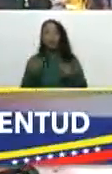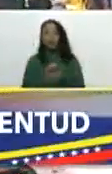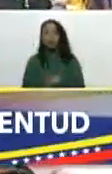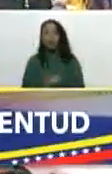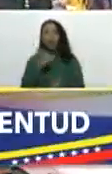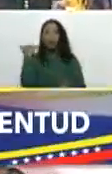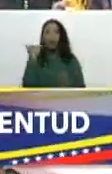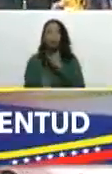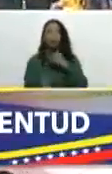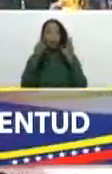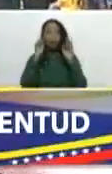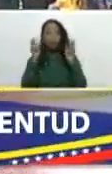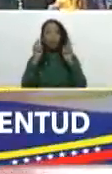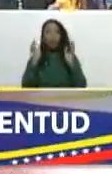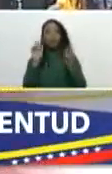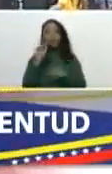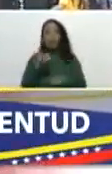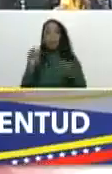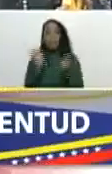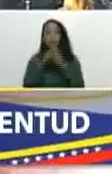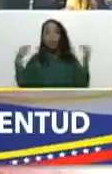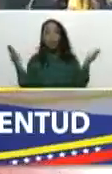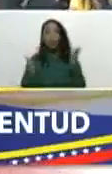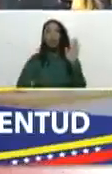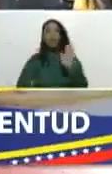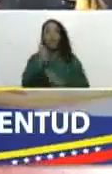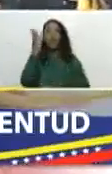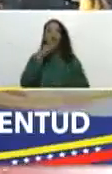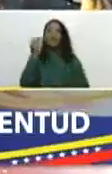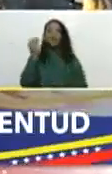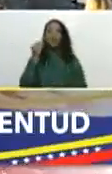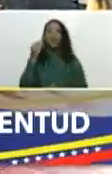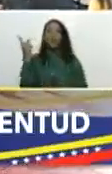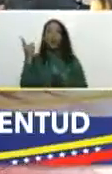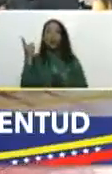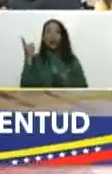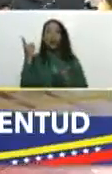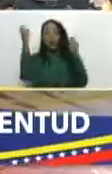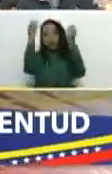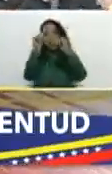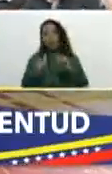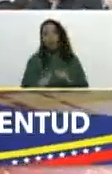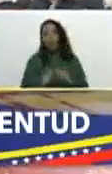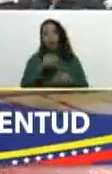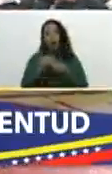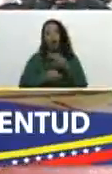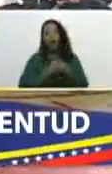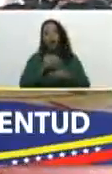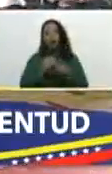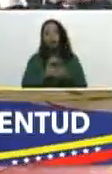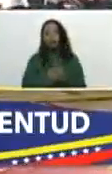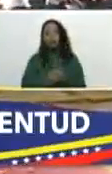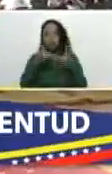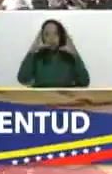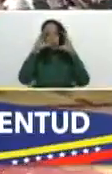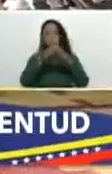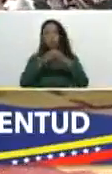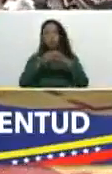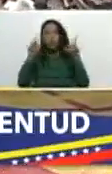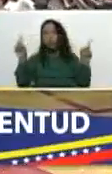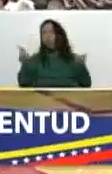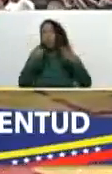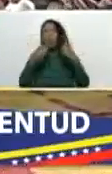último, también promover el desarrollo de la juventud a través de las artes, haciendo énfasis en la